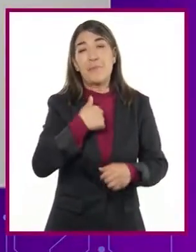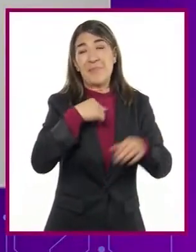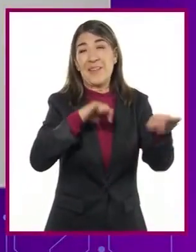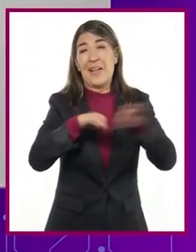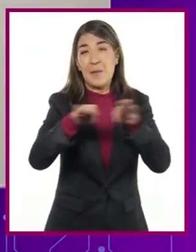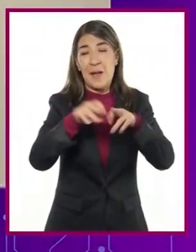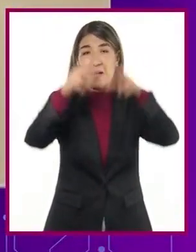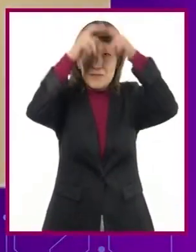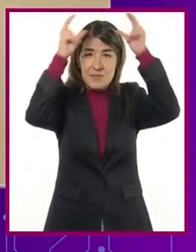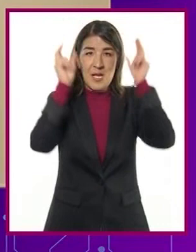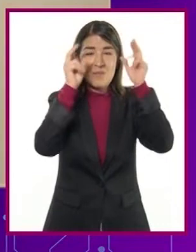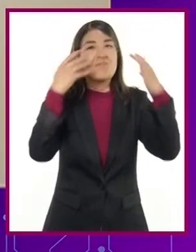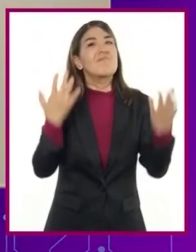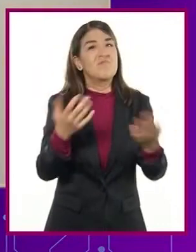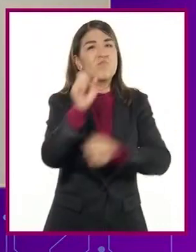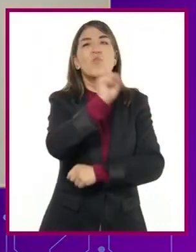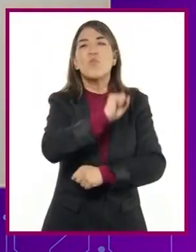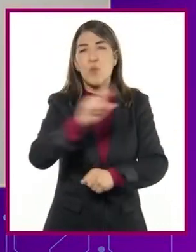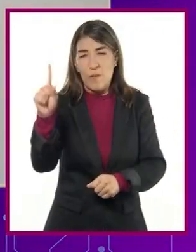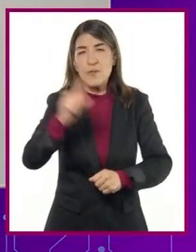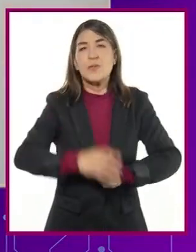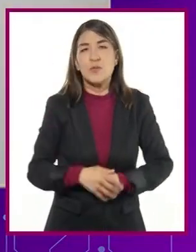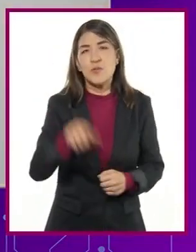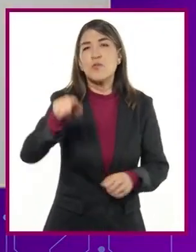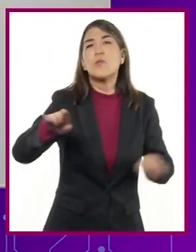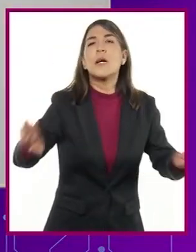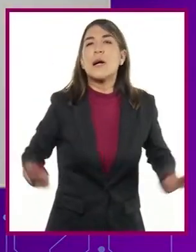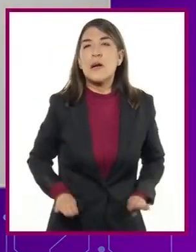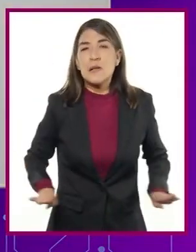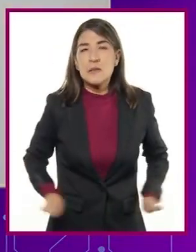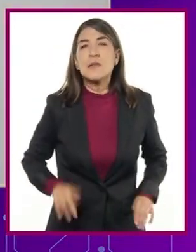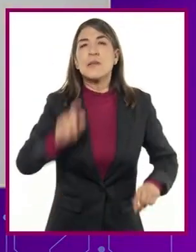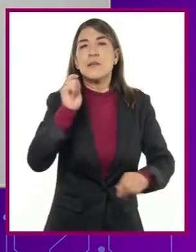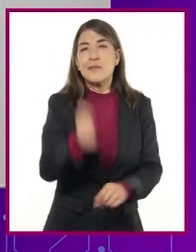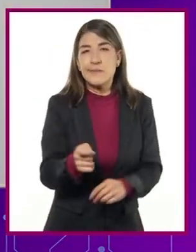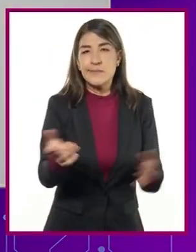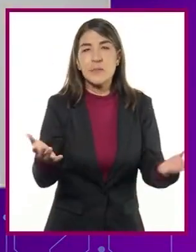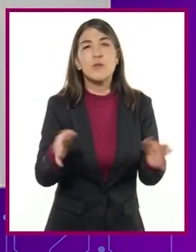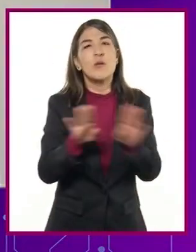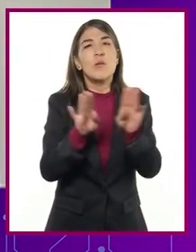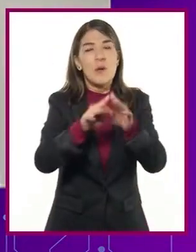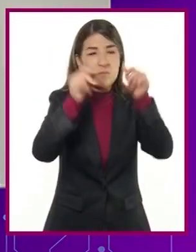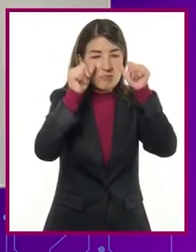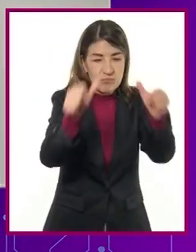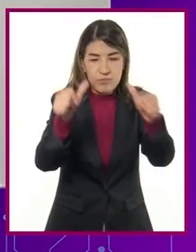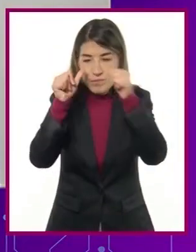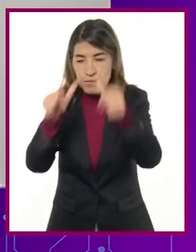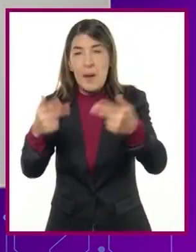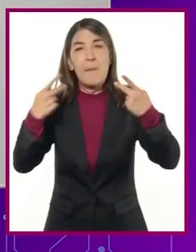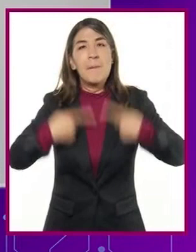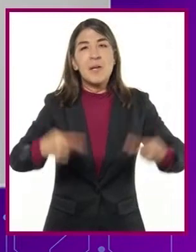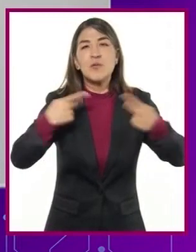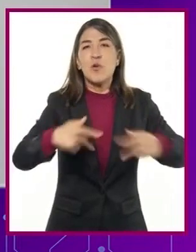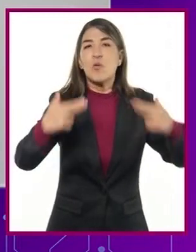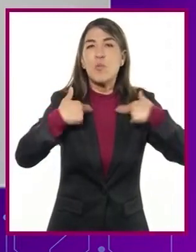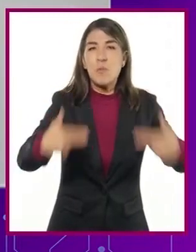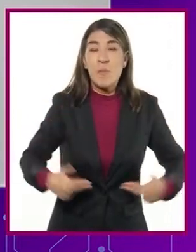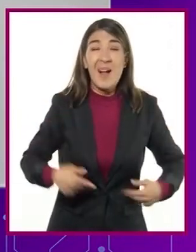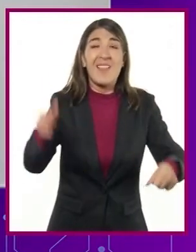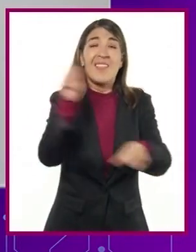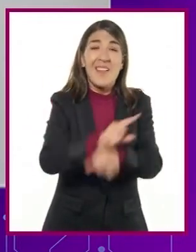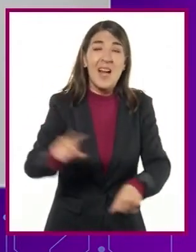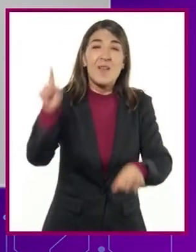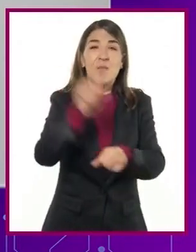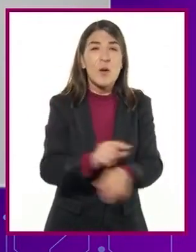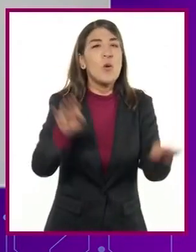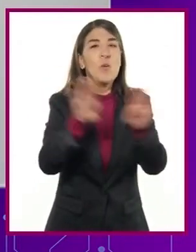es profesional. Tiene la característica de ser un servicio humano, guiado en la práctica diaria bajo